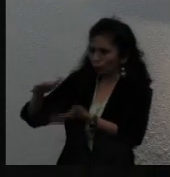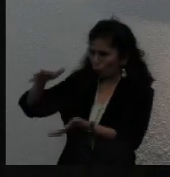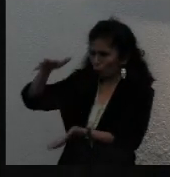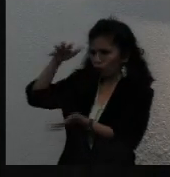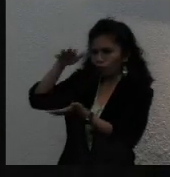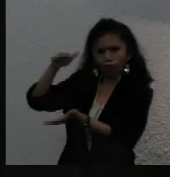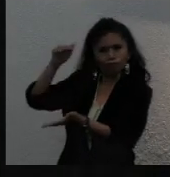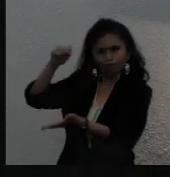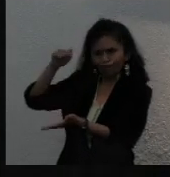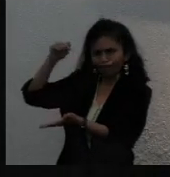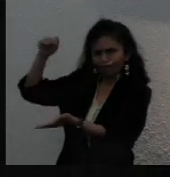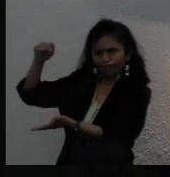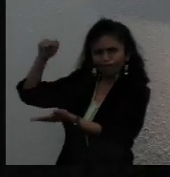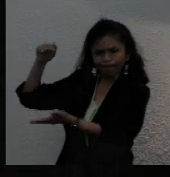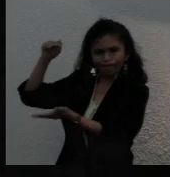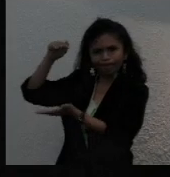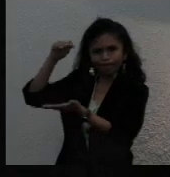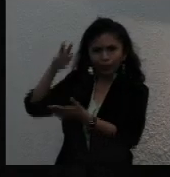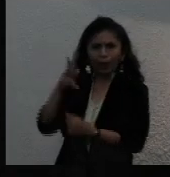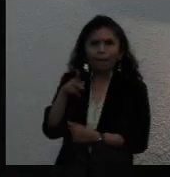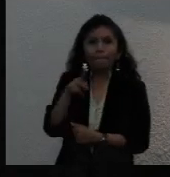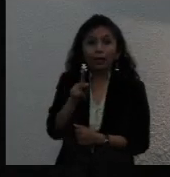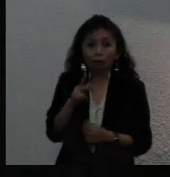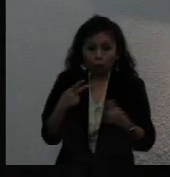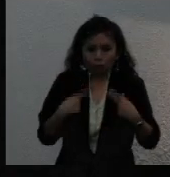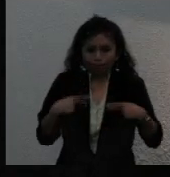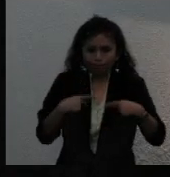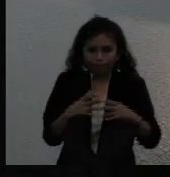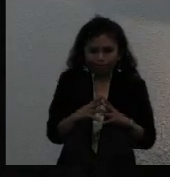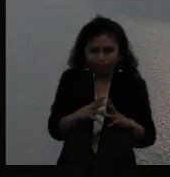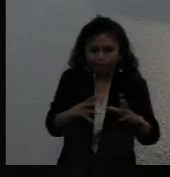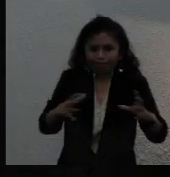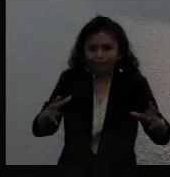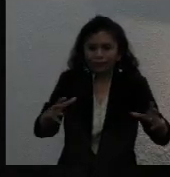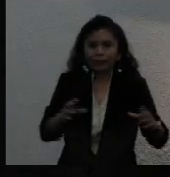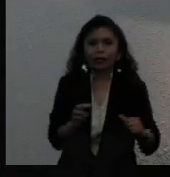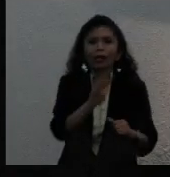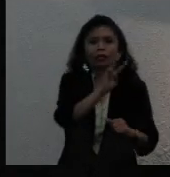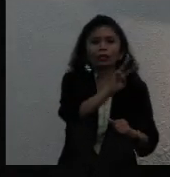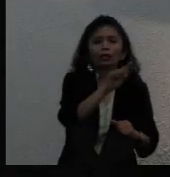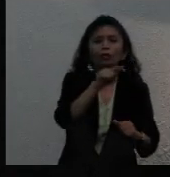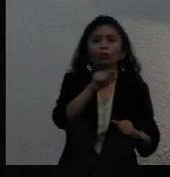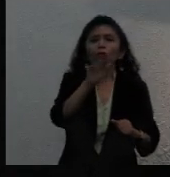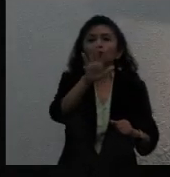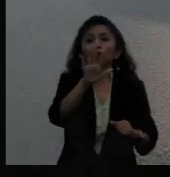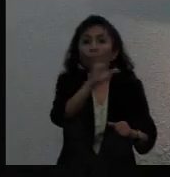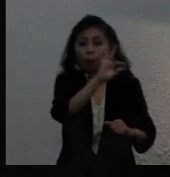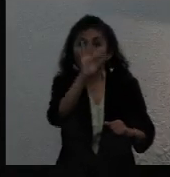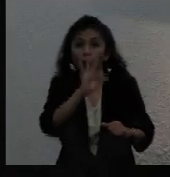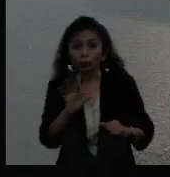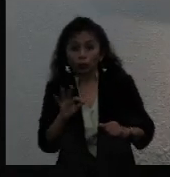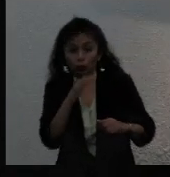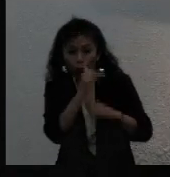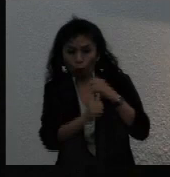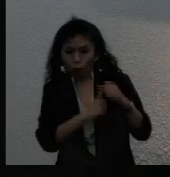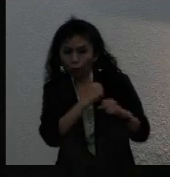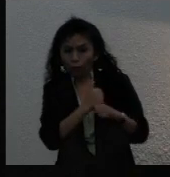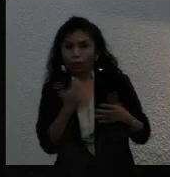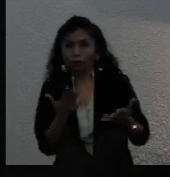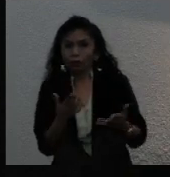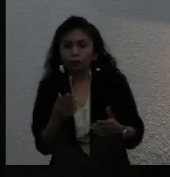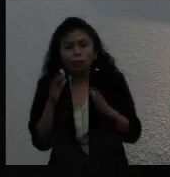15% Mientras que el crecimiento poblacional se ha reducido a un 3.5 por anual se debe